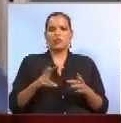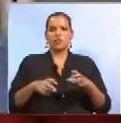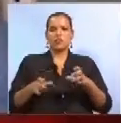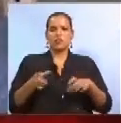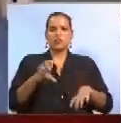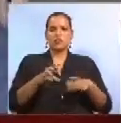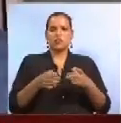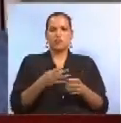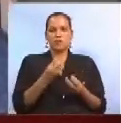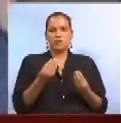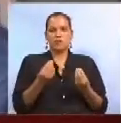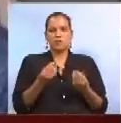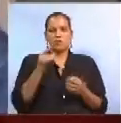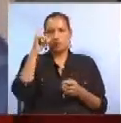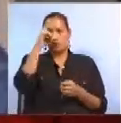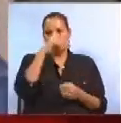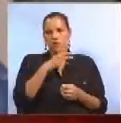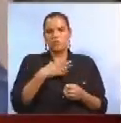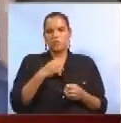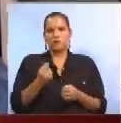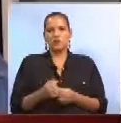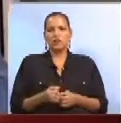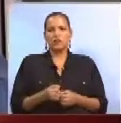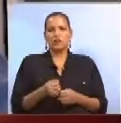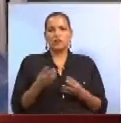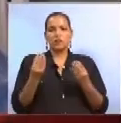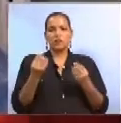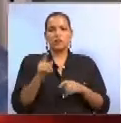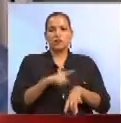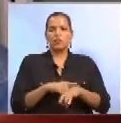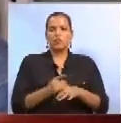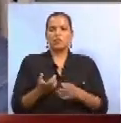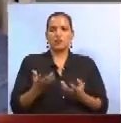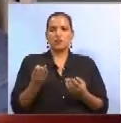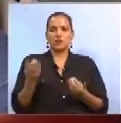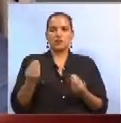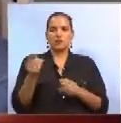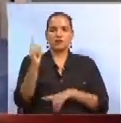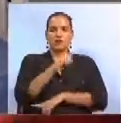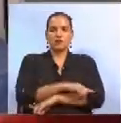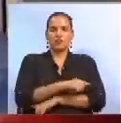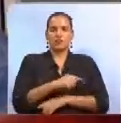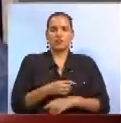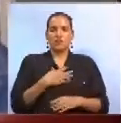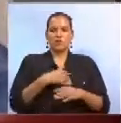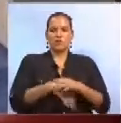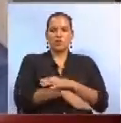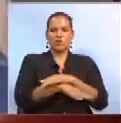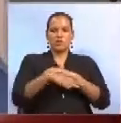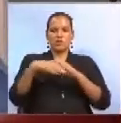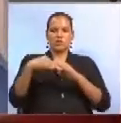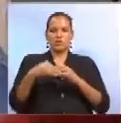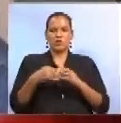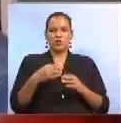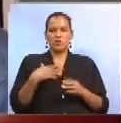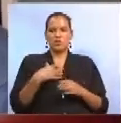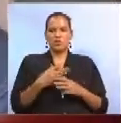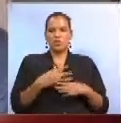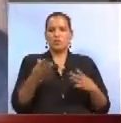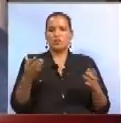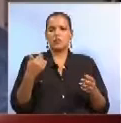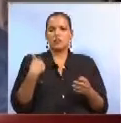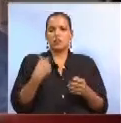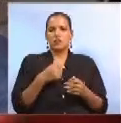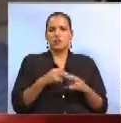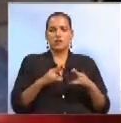muy especiales, muy específicos. Y sobre todo es más difícil cuando ya ha pasado un tiempo. Es decir, cuando el petróleo, el material se intemperiza,